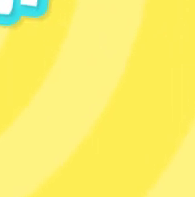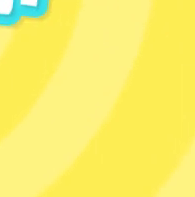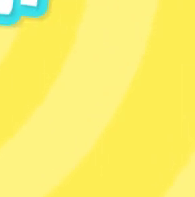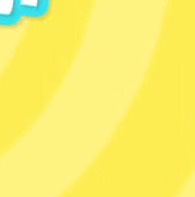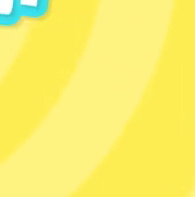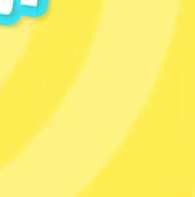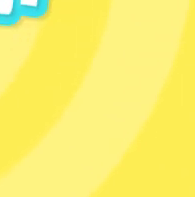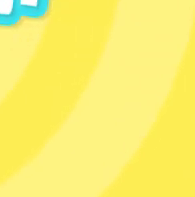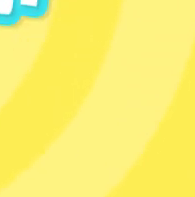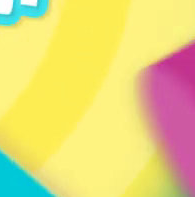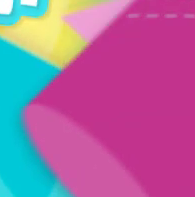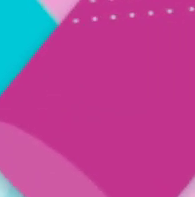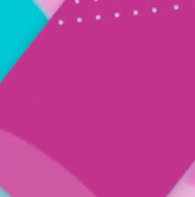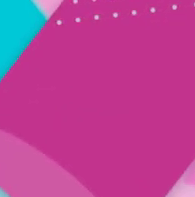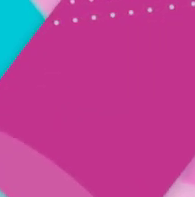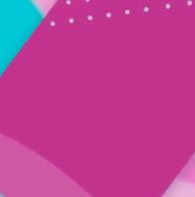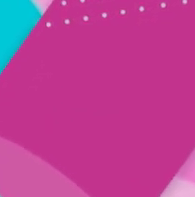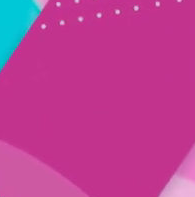¡Cuídate!